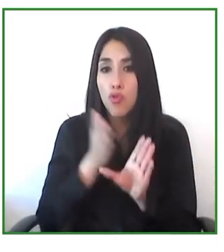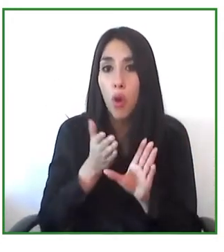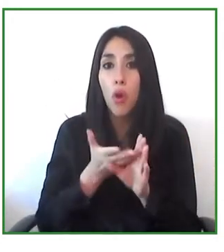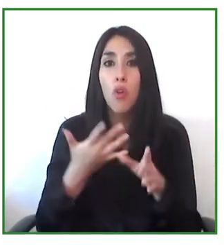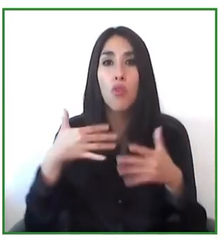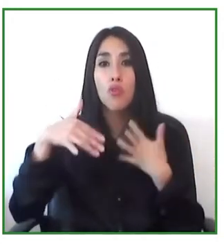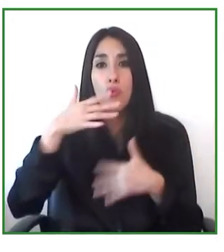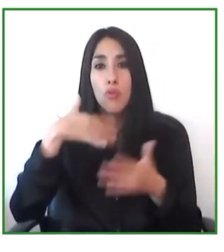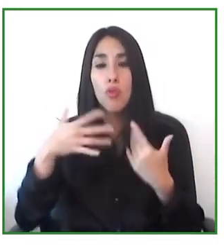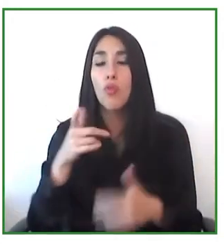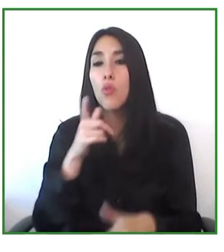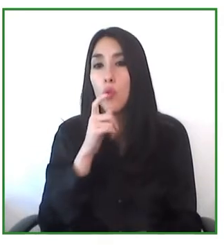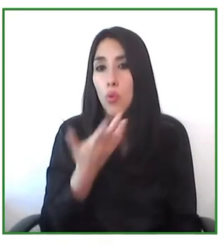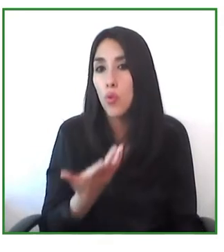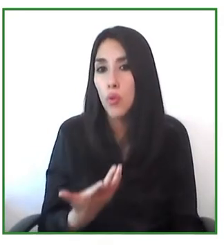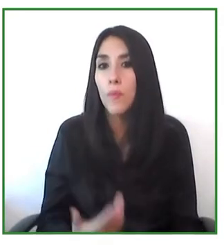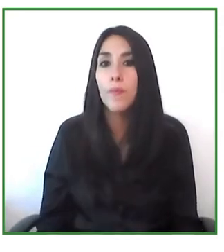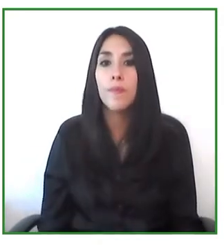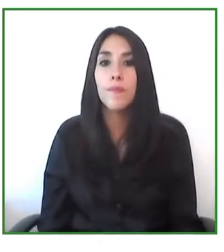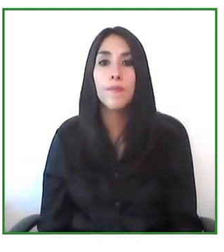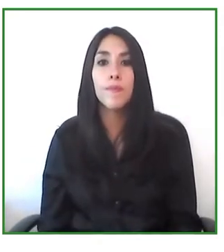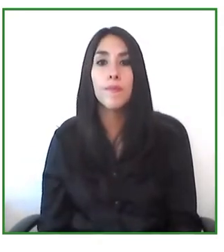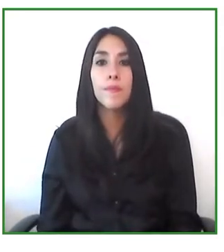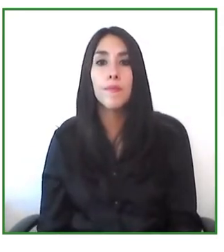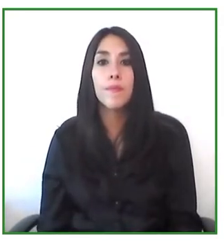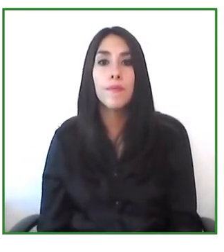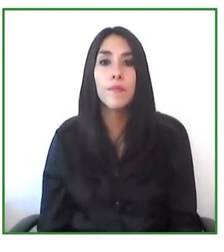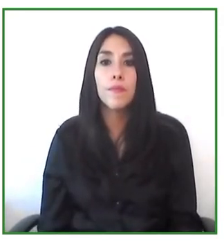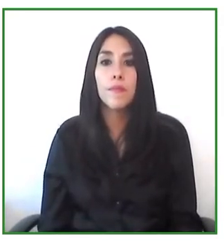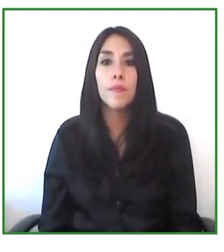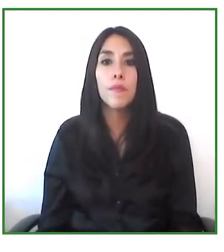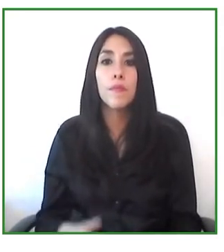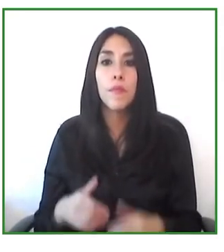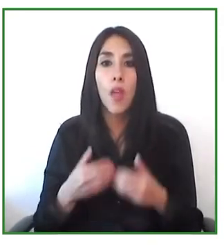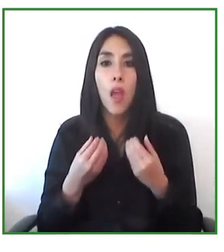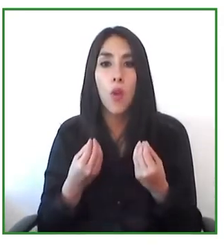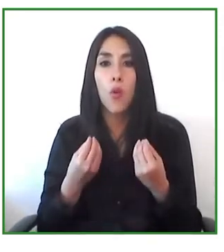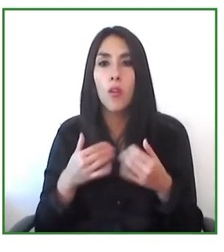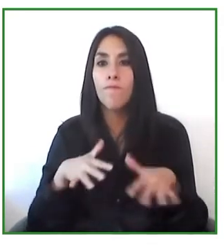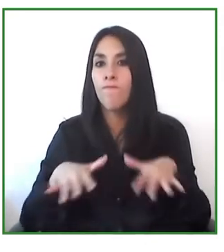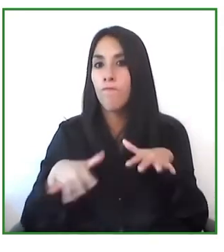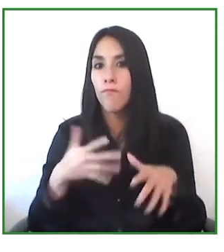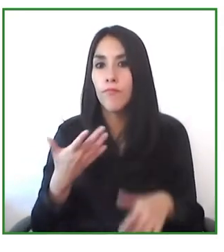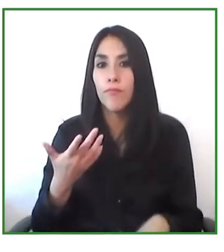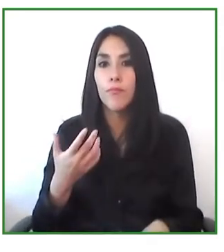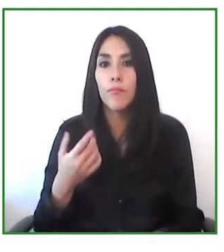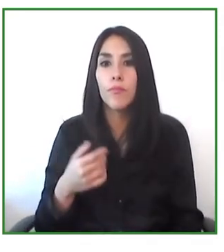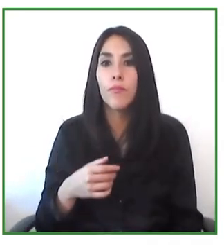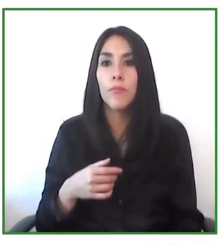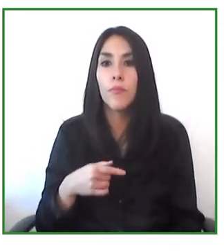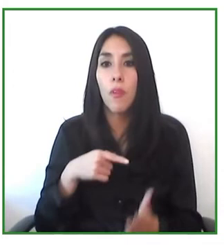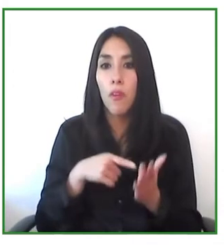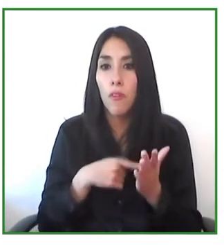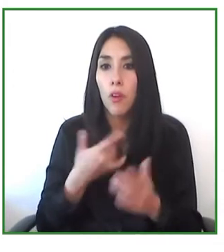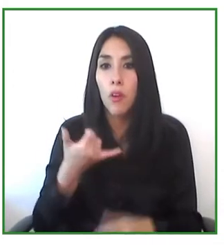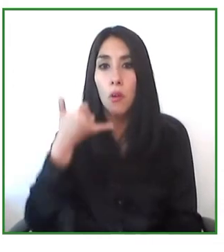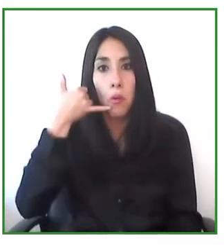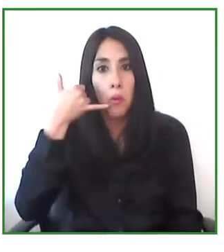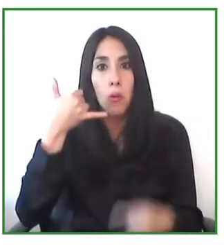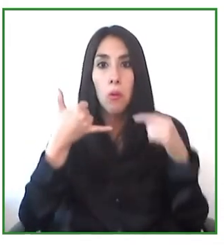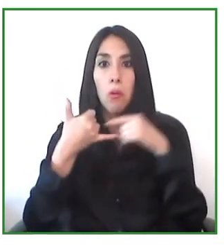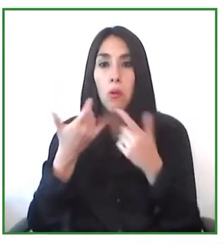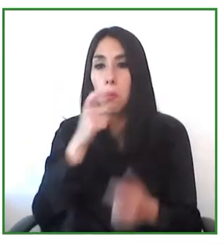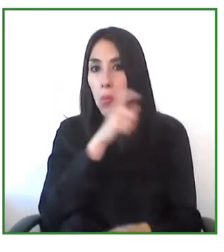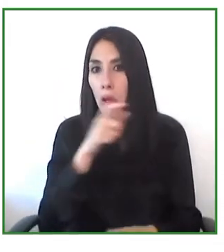de los dispositivos las personas con discapacidad. No solamente un impacto en el puesto de trabajo, sino que también un impacto en su calidad de